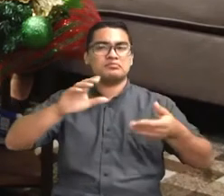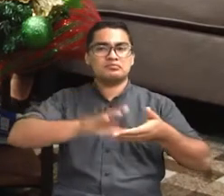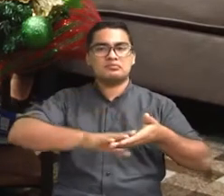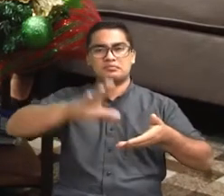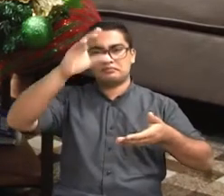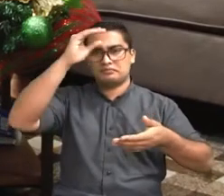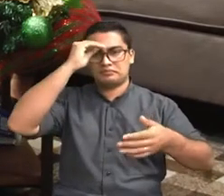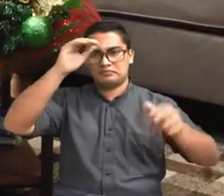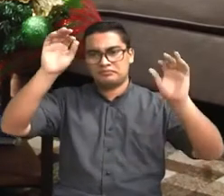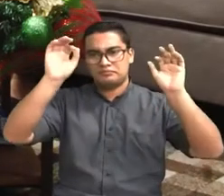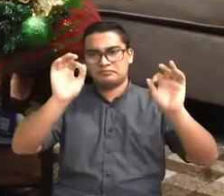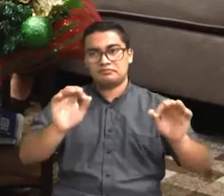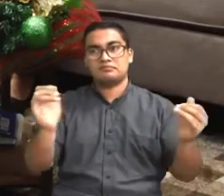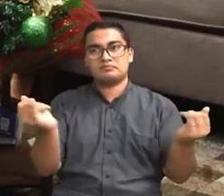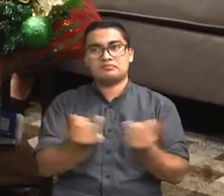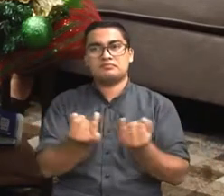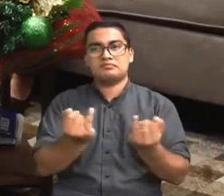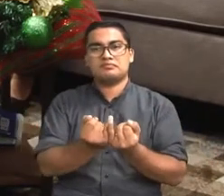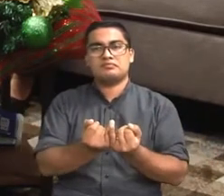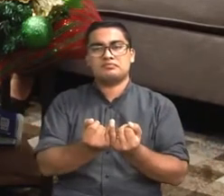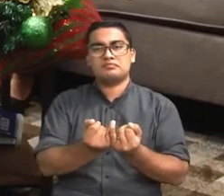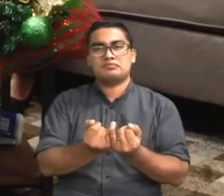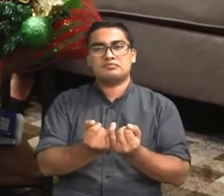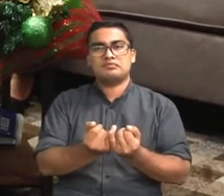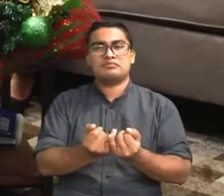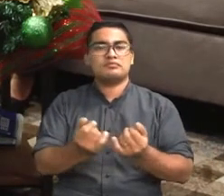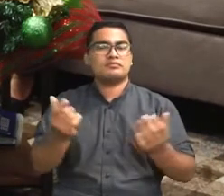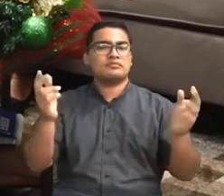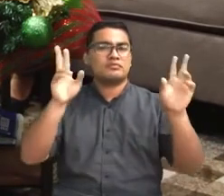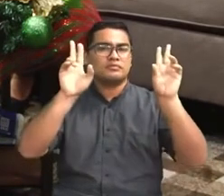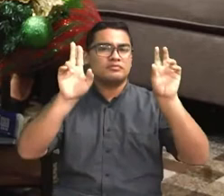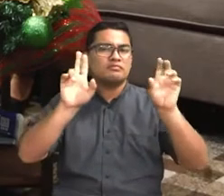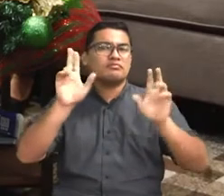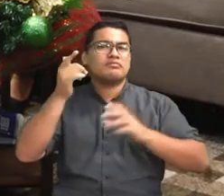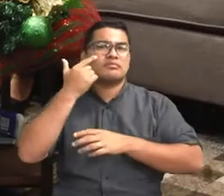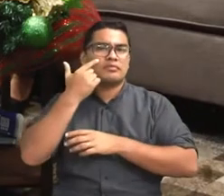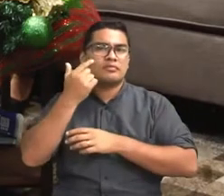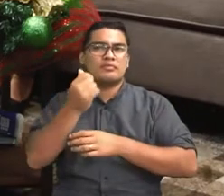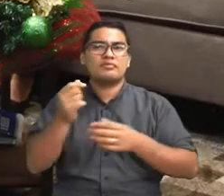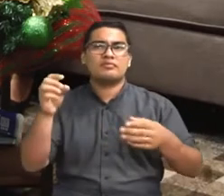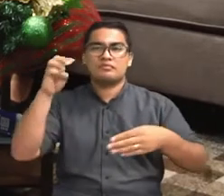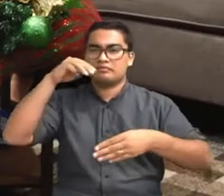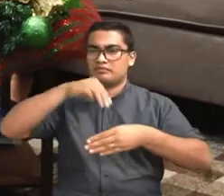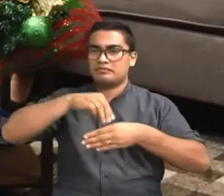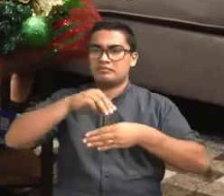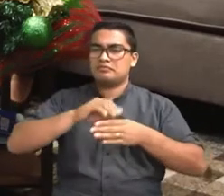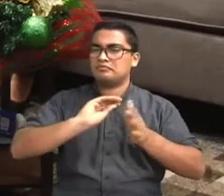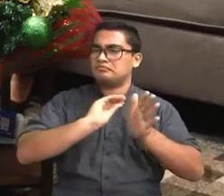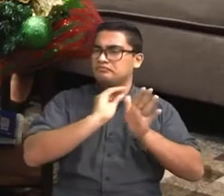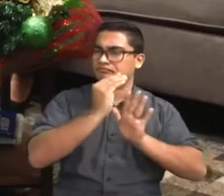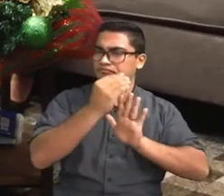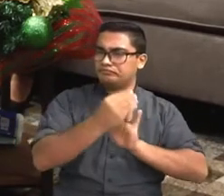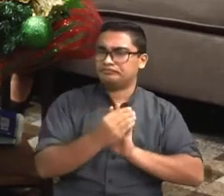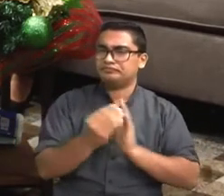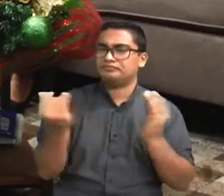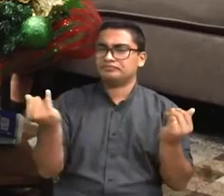capacitadas, que han sido preparadas en conocimiento, en metodologías, en pedagogía